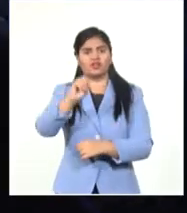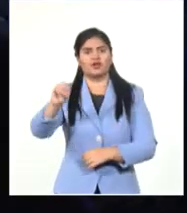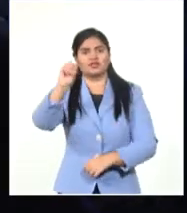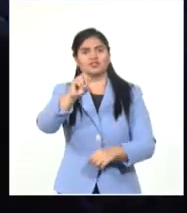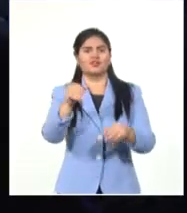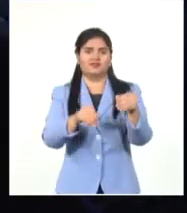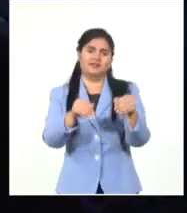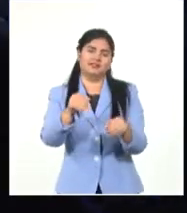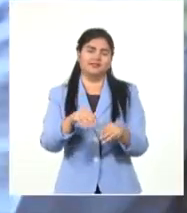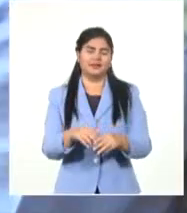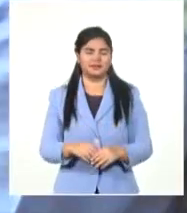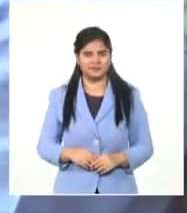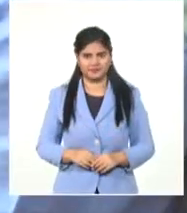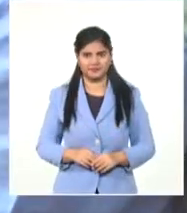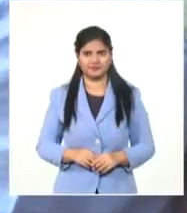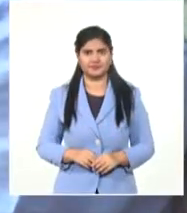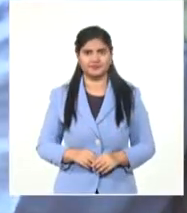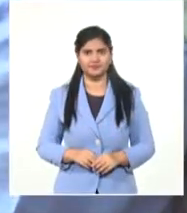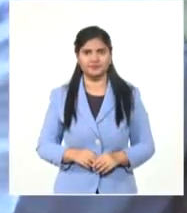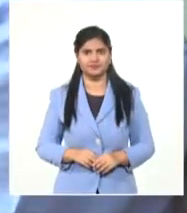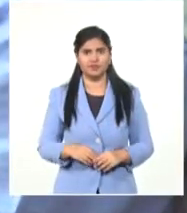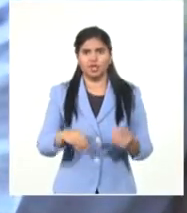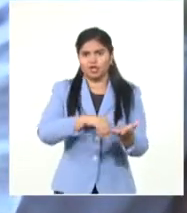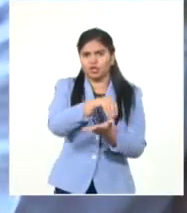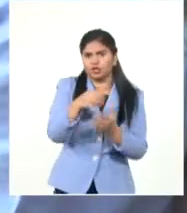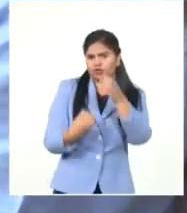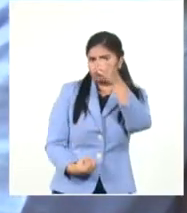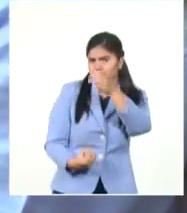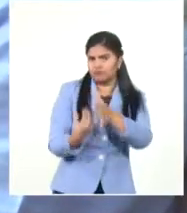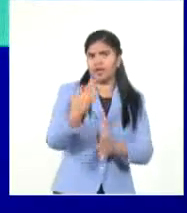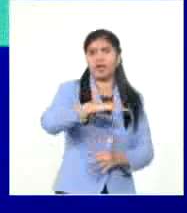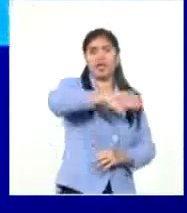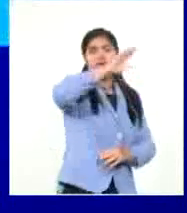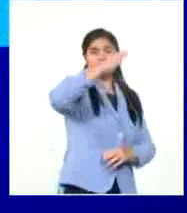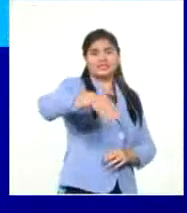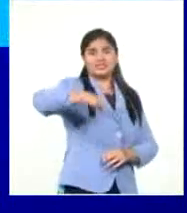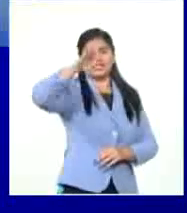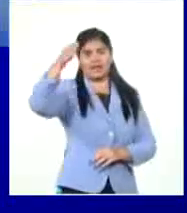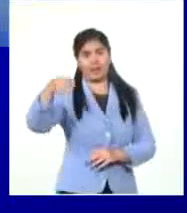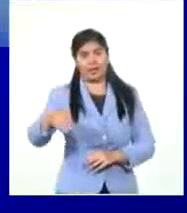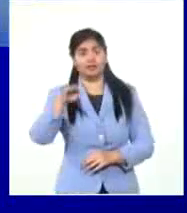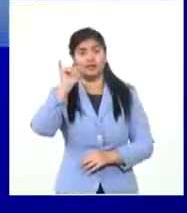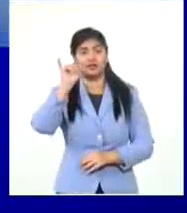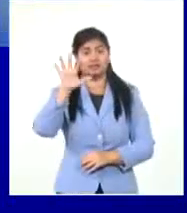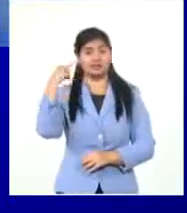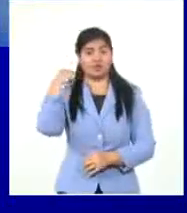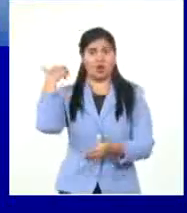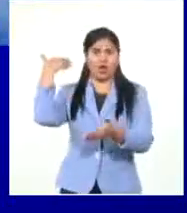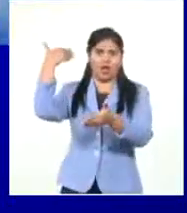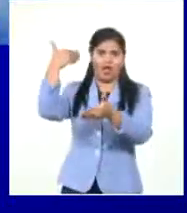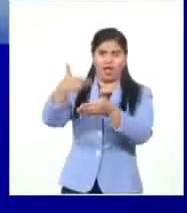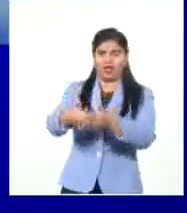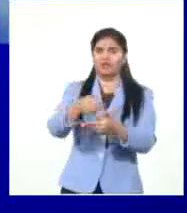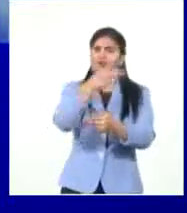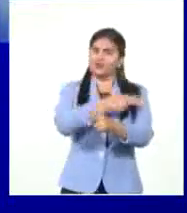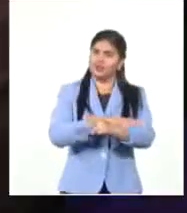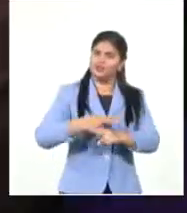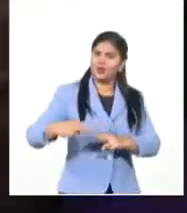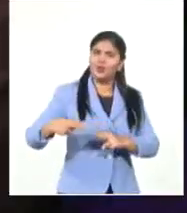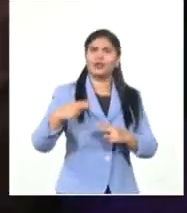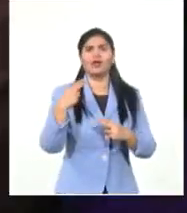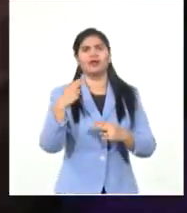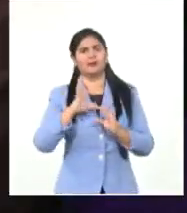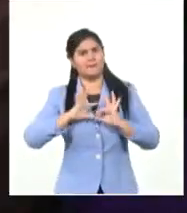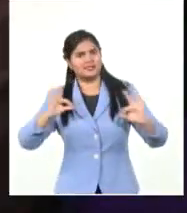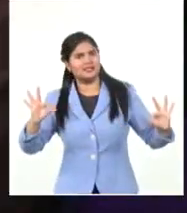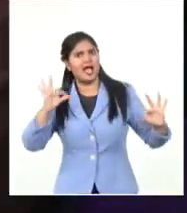La emisora que nació en la Sierra Maestra hace 65 años celebra con sus oyentes una historia en el dial que abrió sus